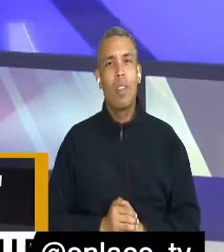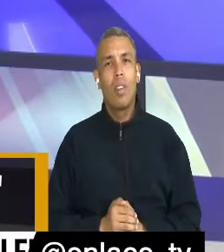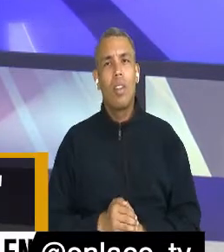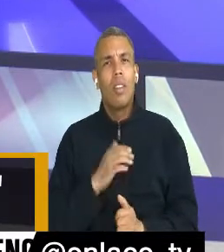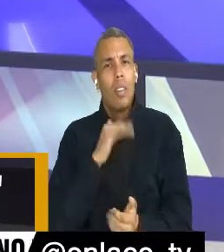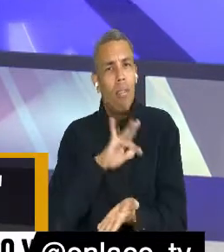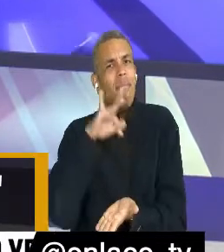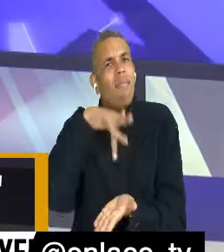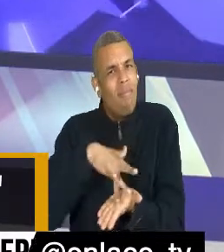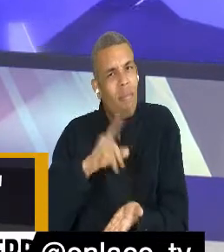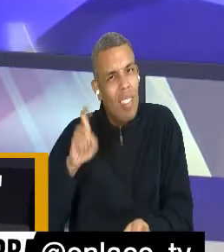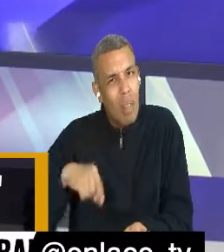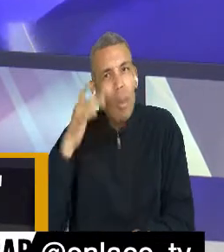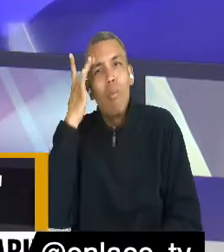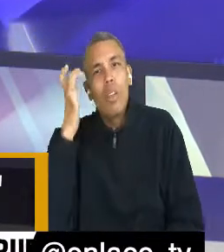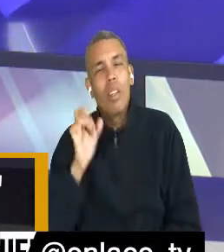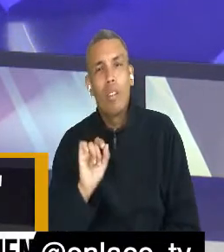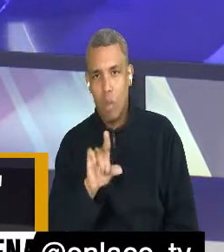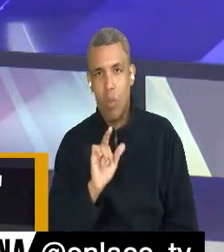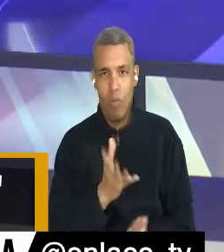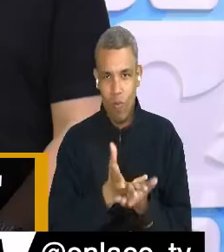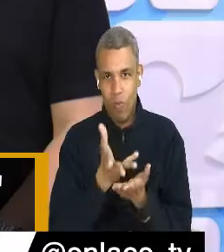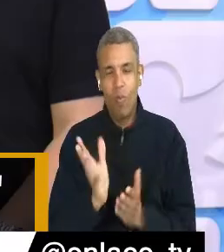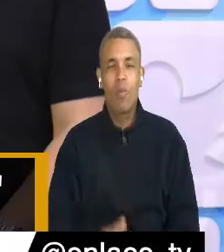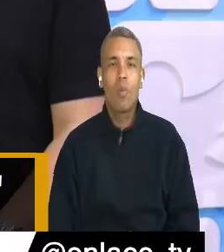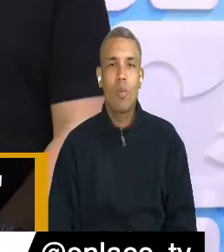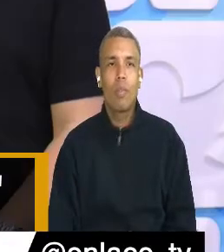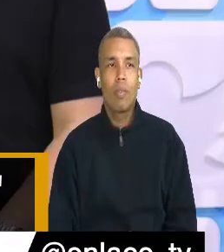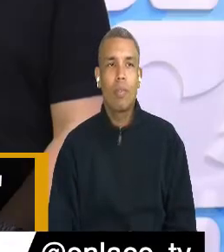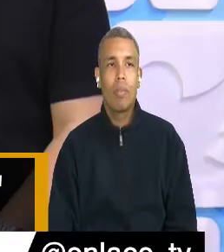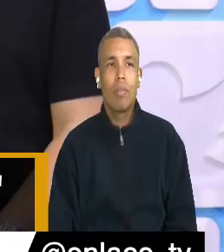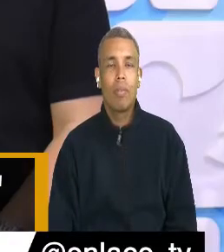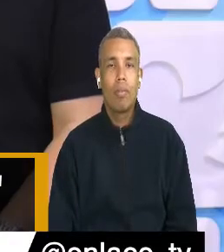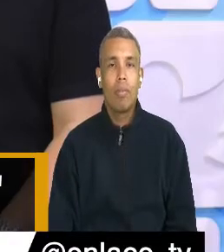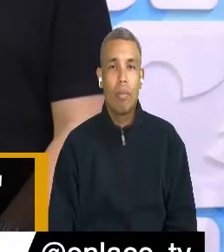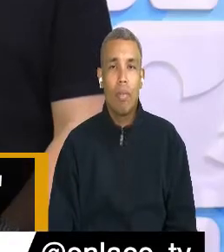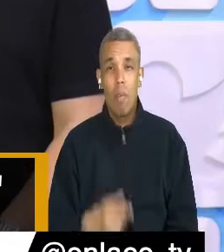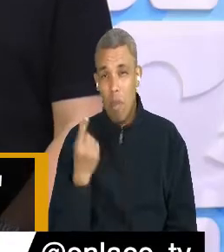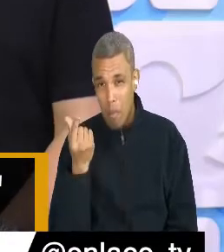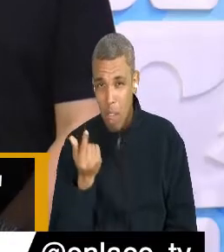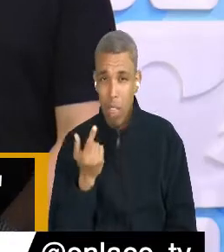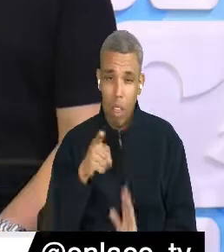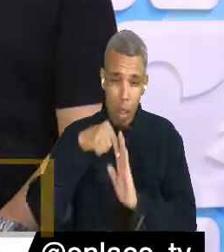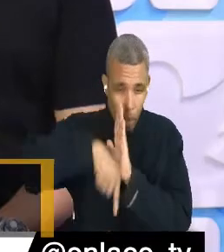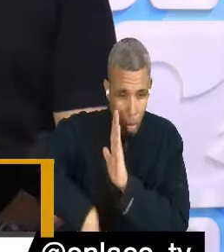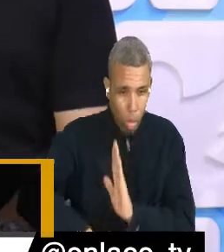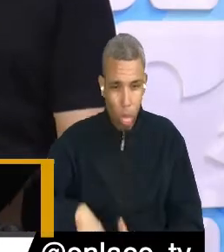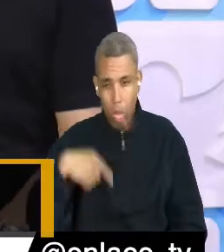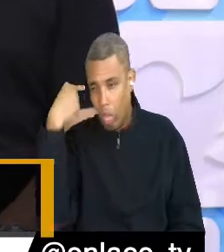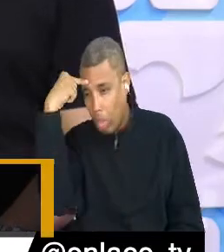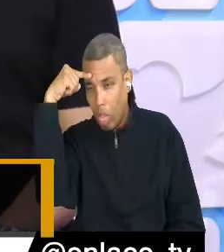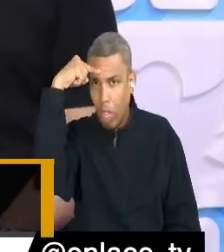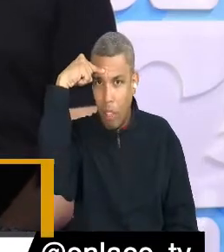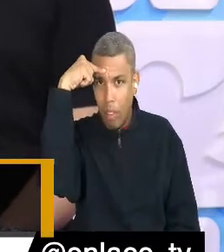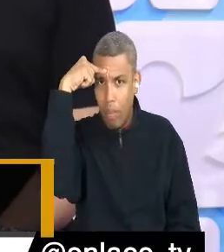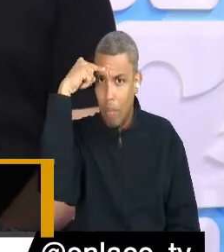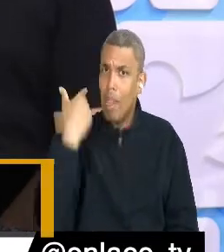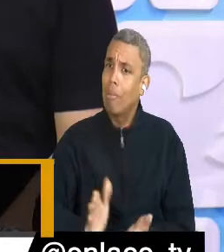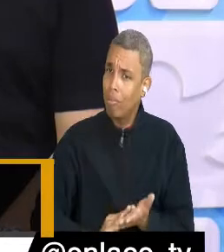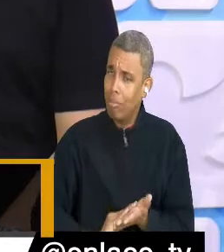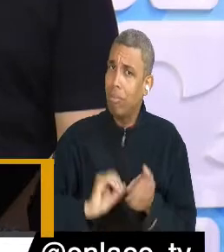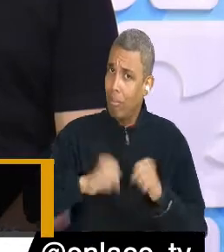pueden perderse esta conferencia tan interesante? Así como la crisis no es algo que solamente nos sucede, las soluciones a ella tampoco